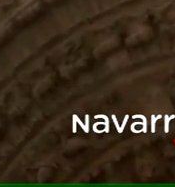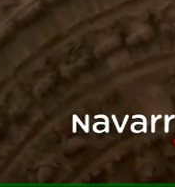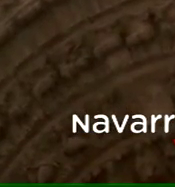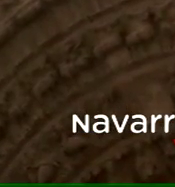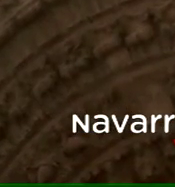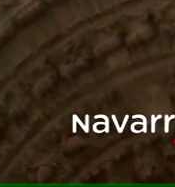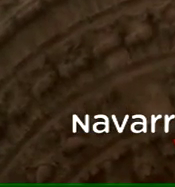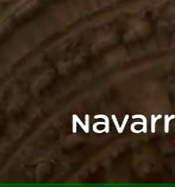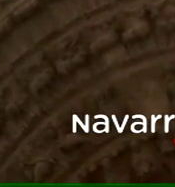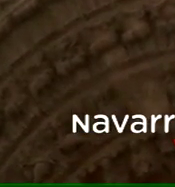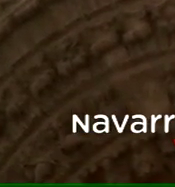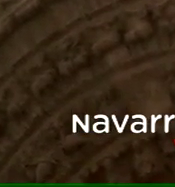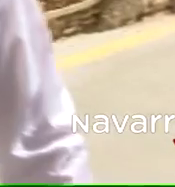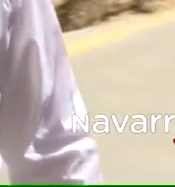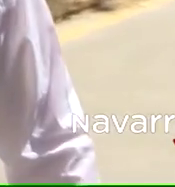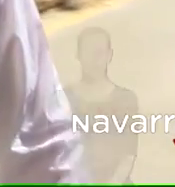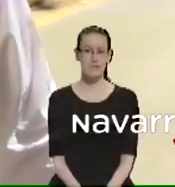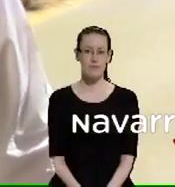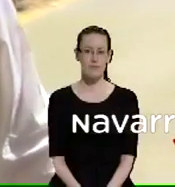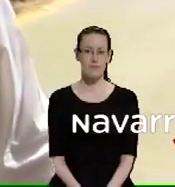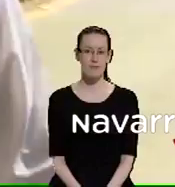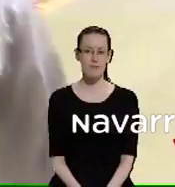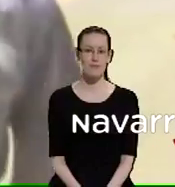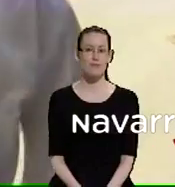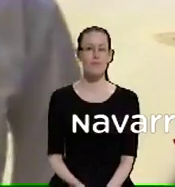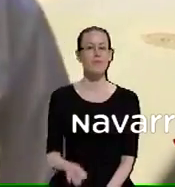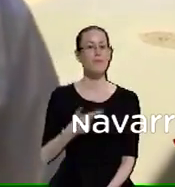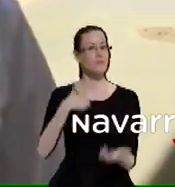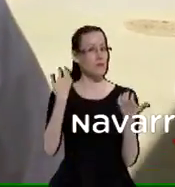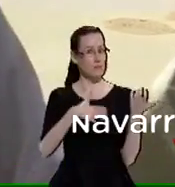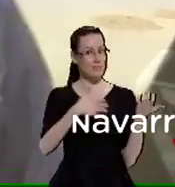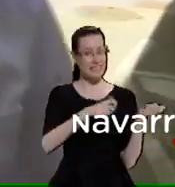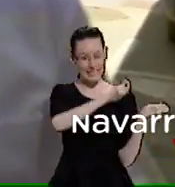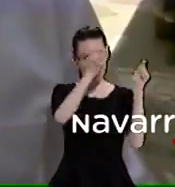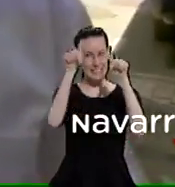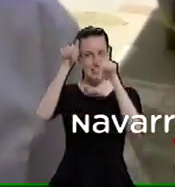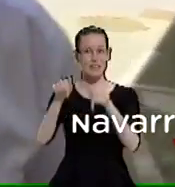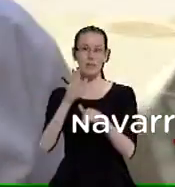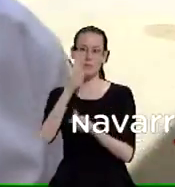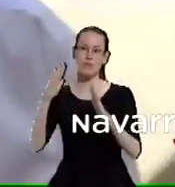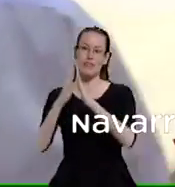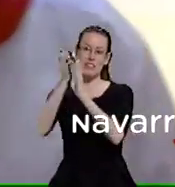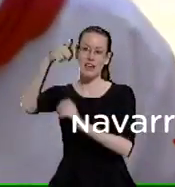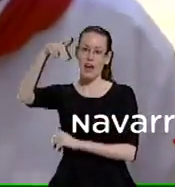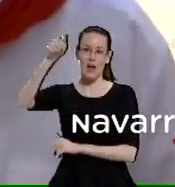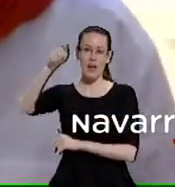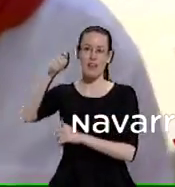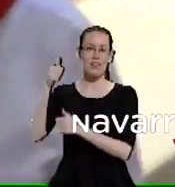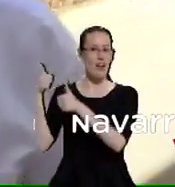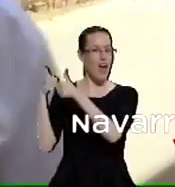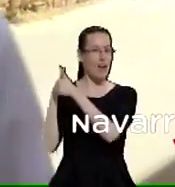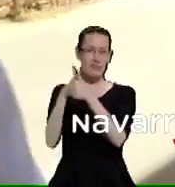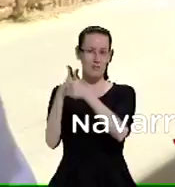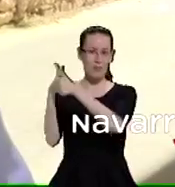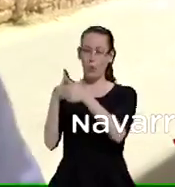¡Viva Santa Ana! Vengo desde Sevilla todos los años. ¿De Sevilla? A alumbrar a Santa Ana. Madre mía, eso es